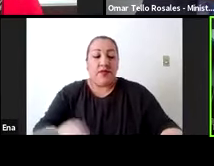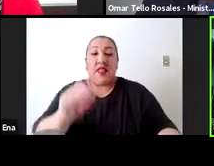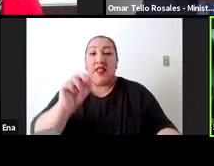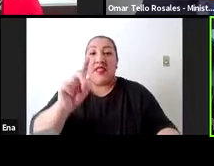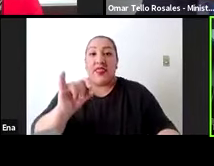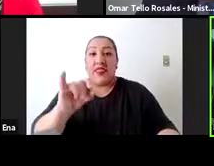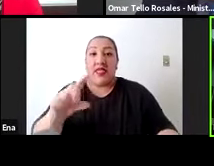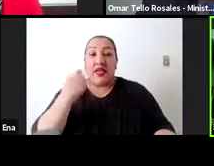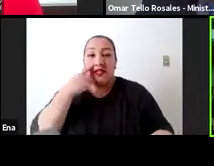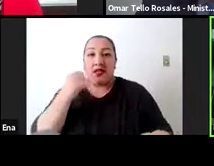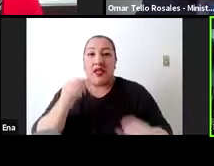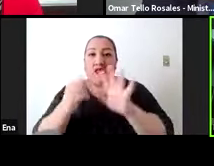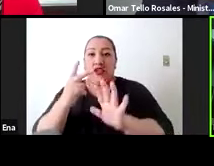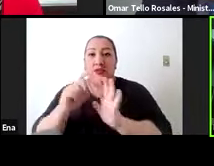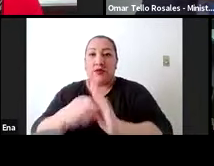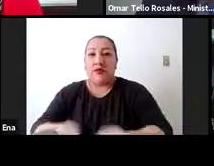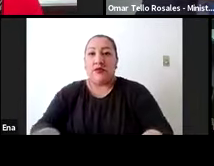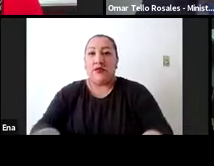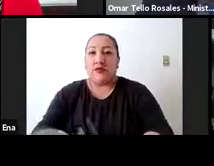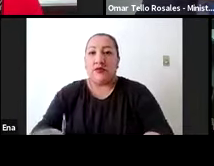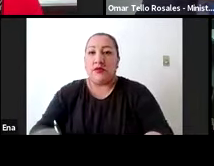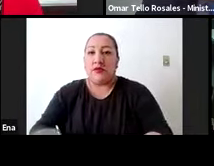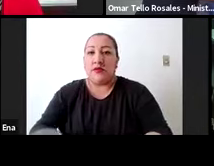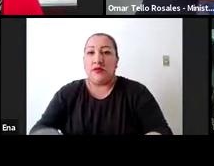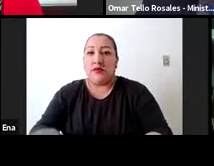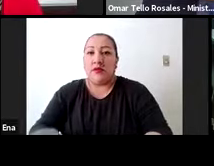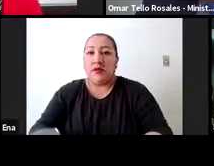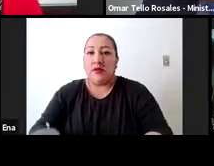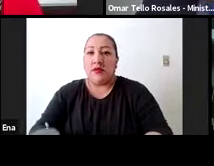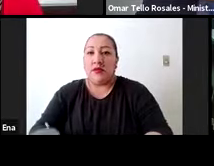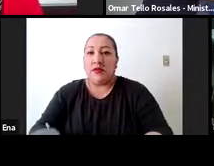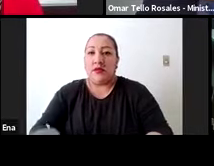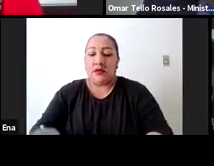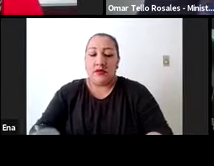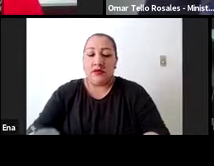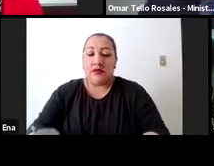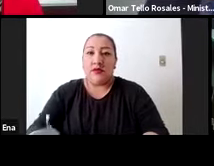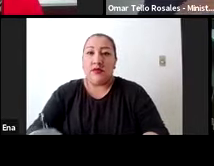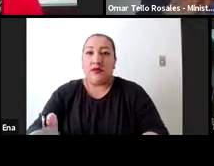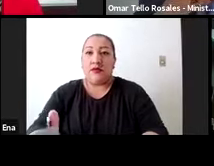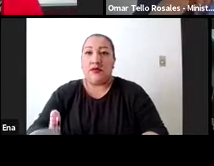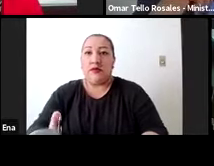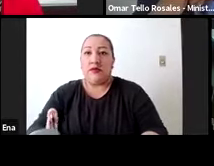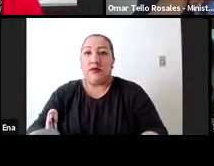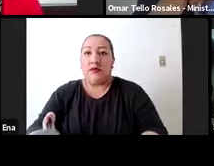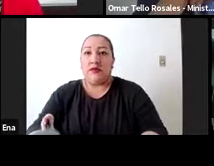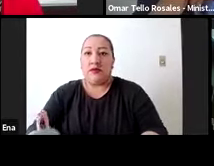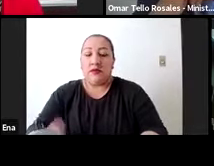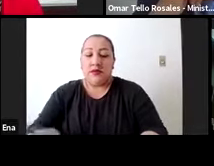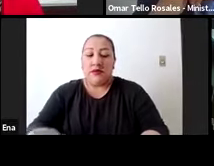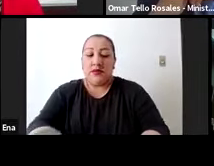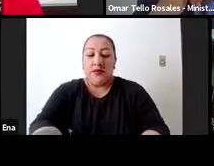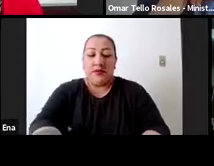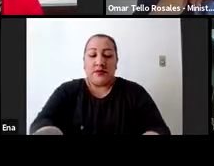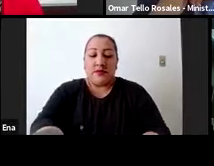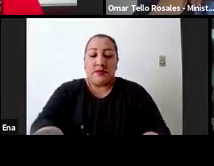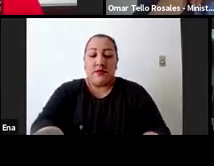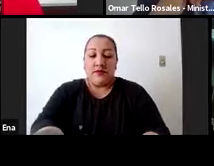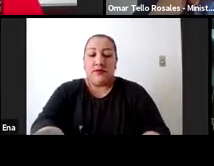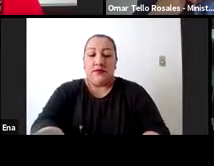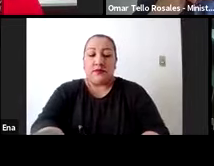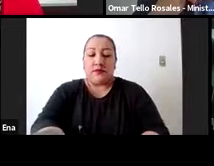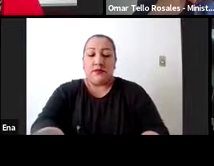estimado de 12 minutos. Muchas gracias, Rolando, y a todos los participantes y en las redes. Creo que esta reunión es muy